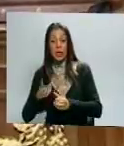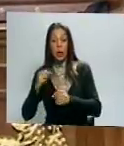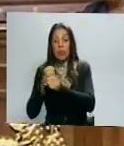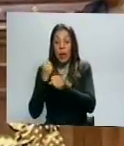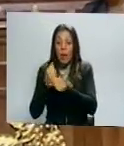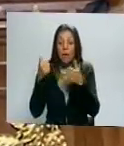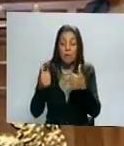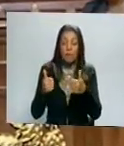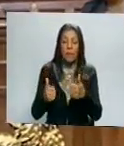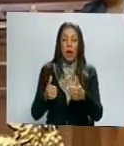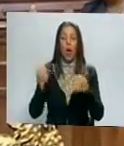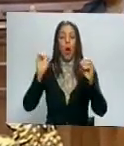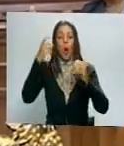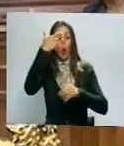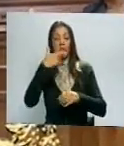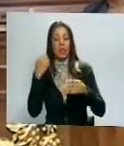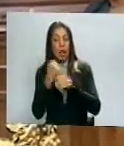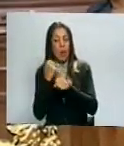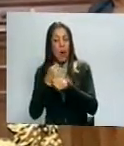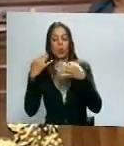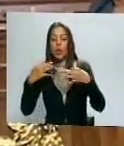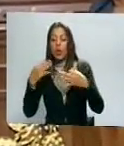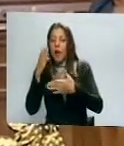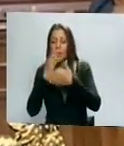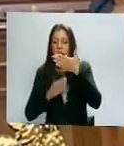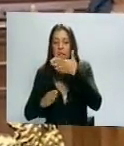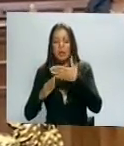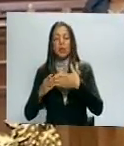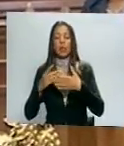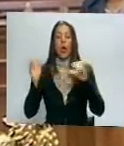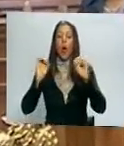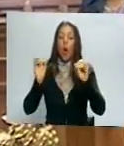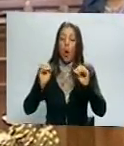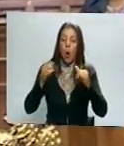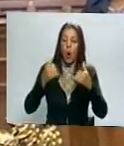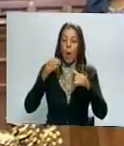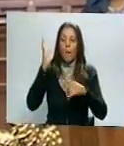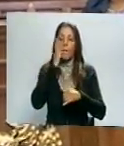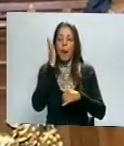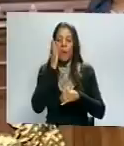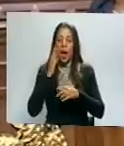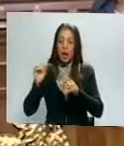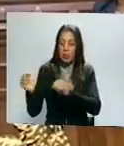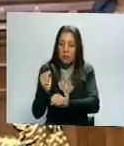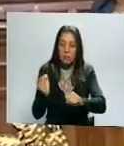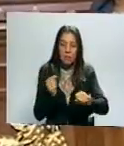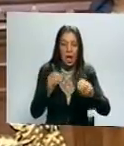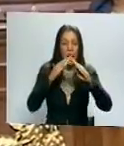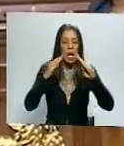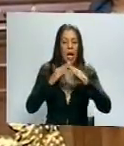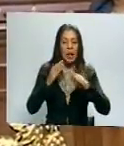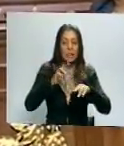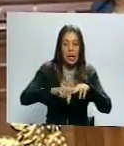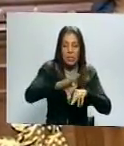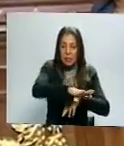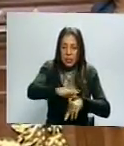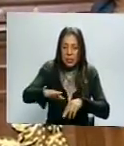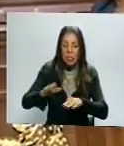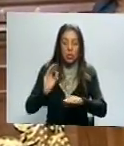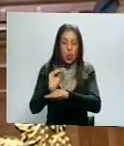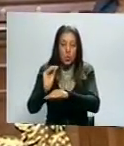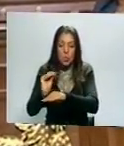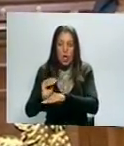obrero, sea el mejor obrero. Si usted atiende a sus hijos en su casa, sea la mejor madre. Si usted es un trabajador,